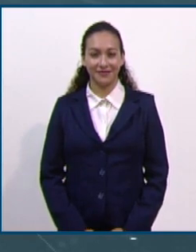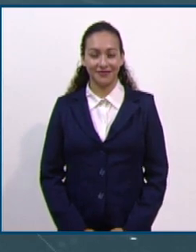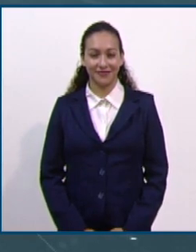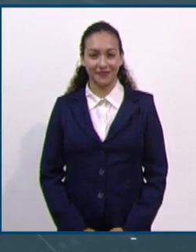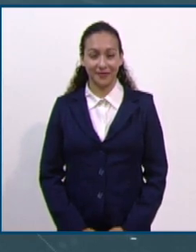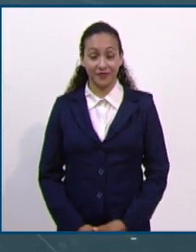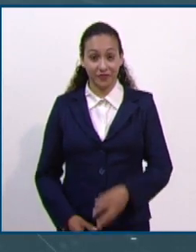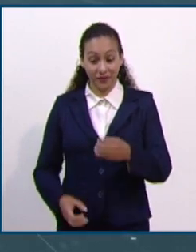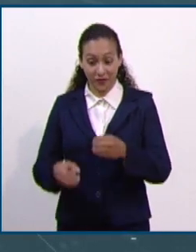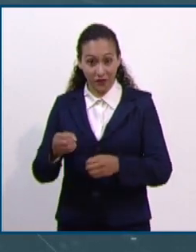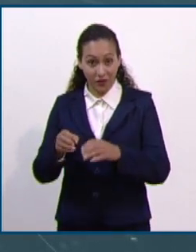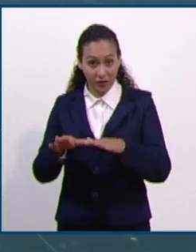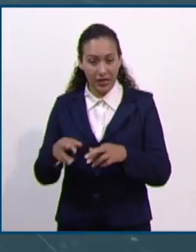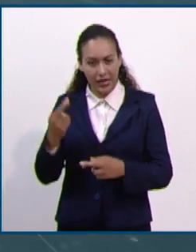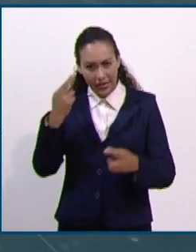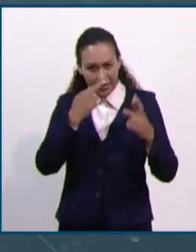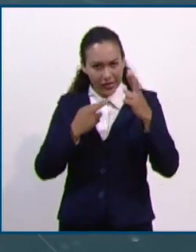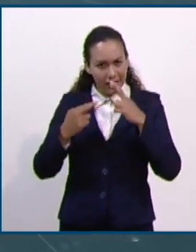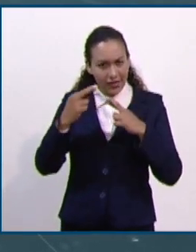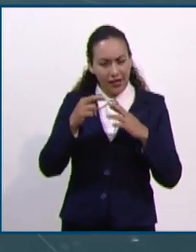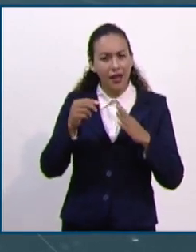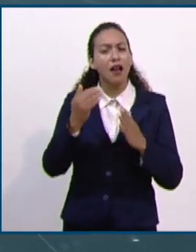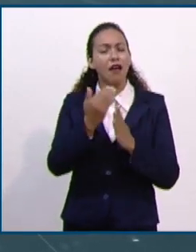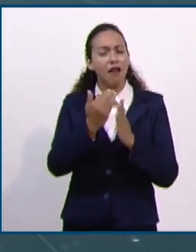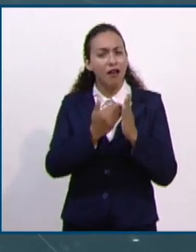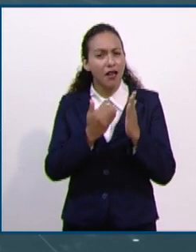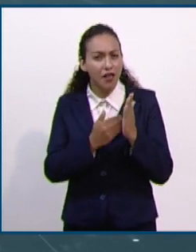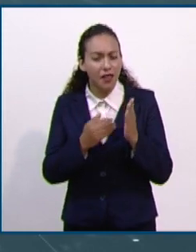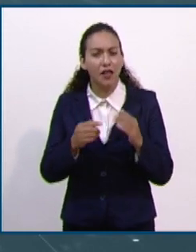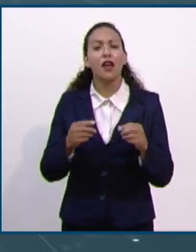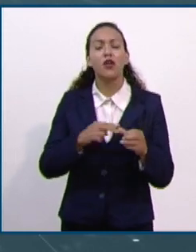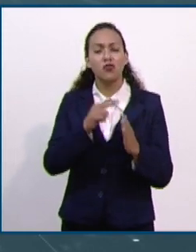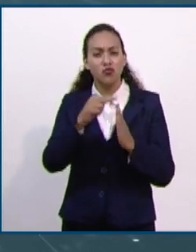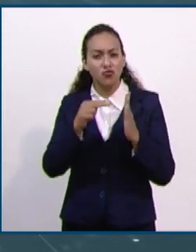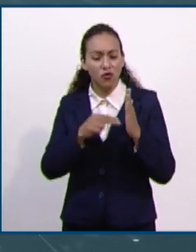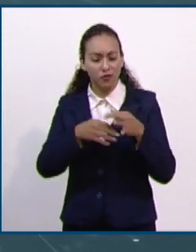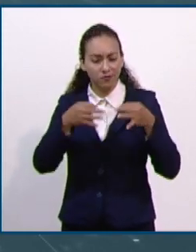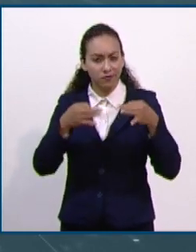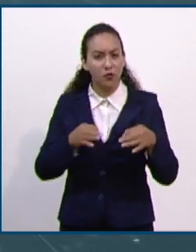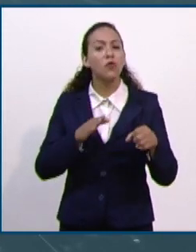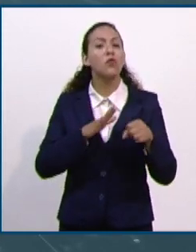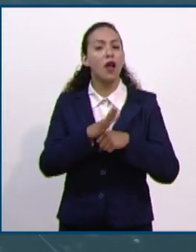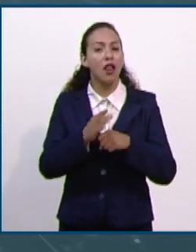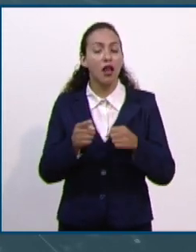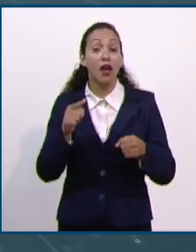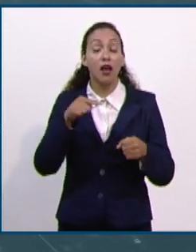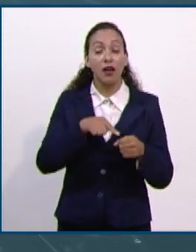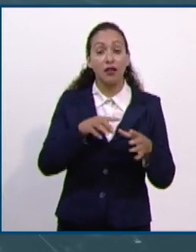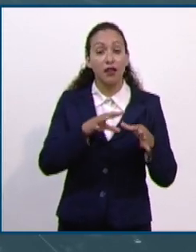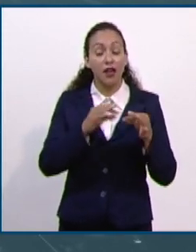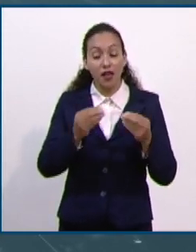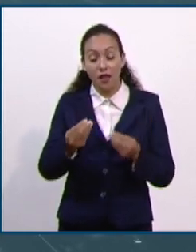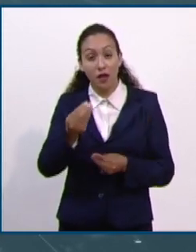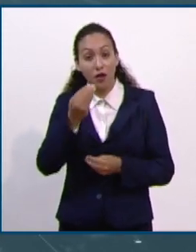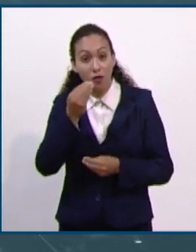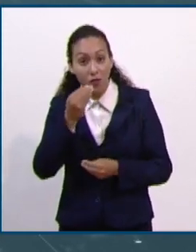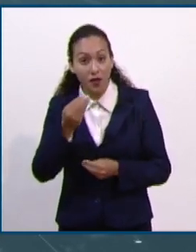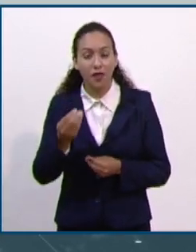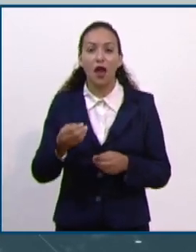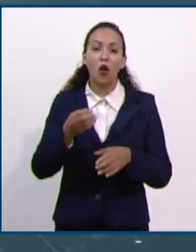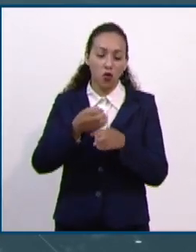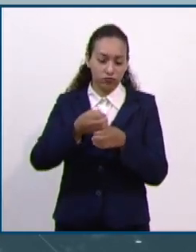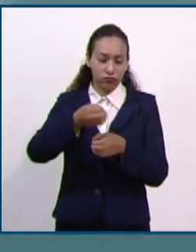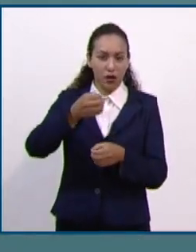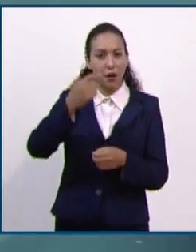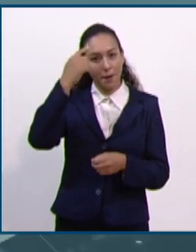La Corte revisará la constitucionalidad de las disposiciones y norma oficial que regulan el etiquetado de alimentos y bebidas envasados.